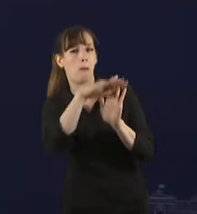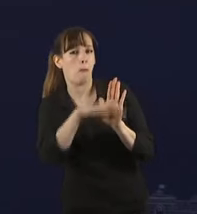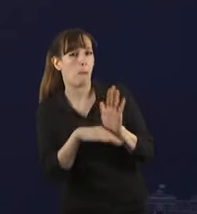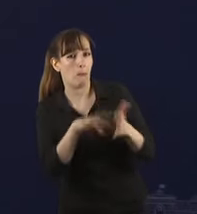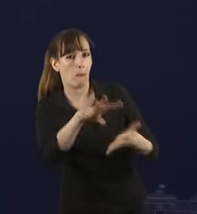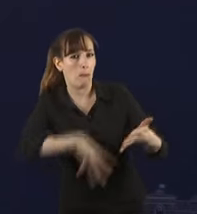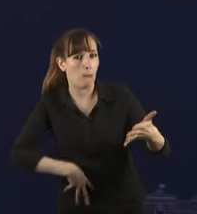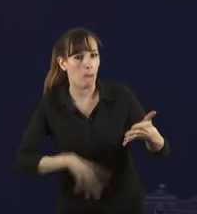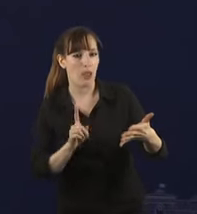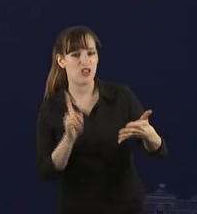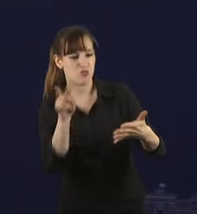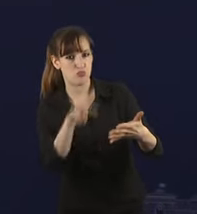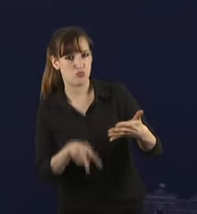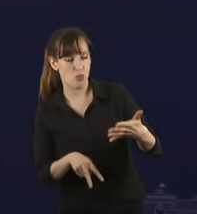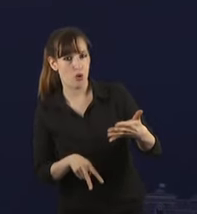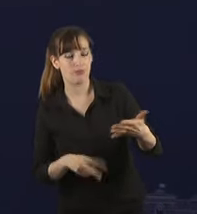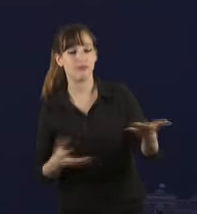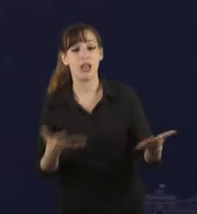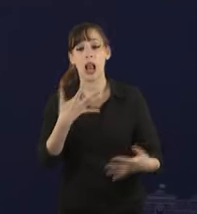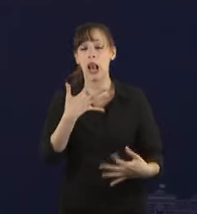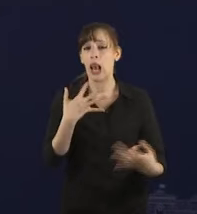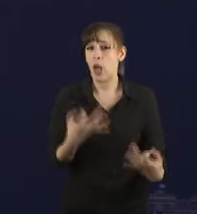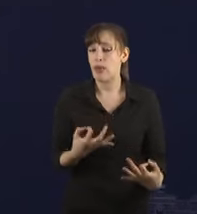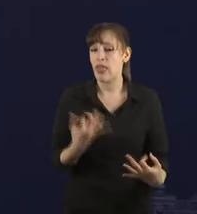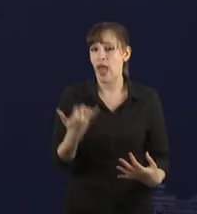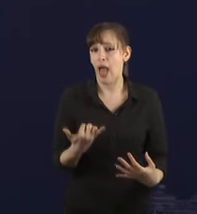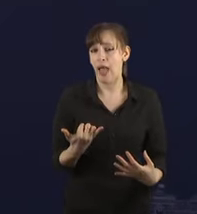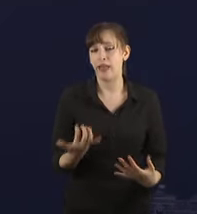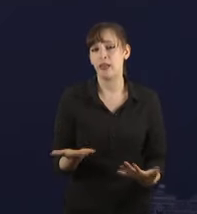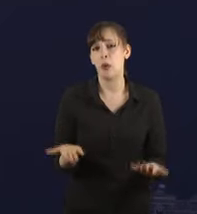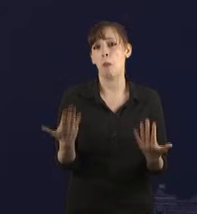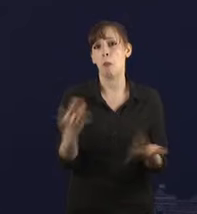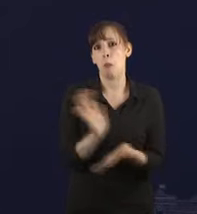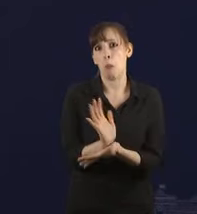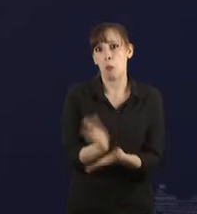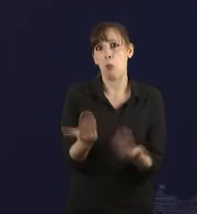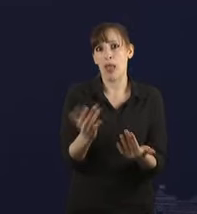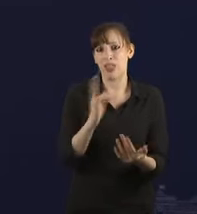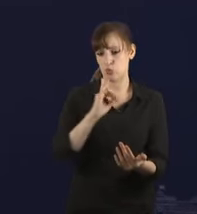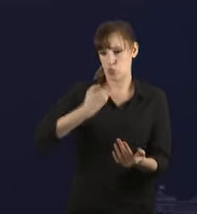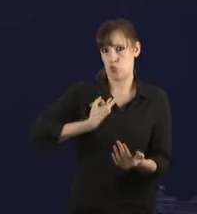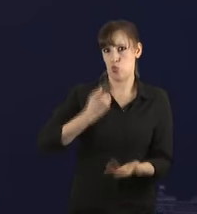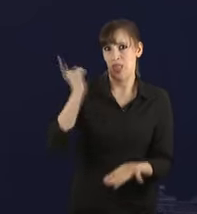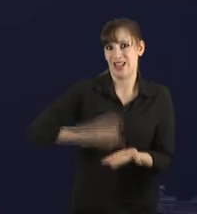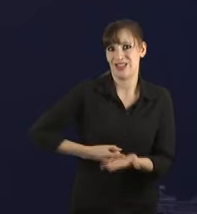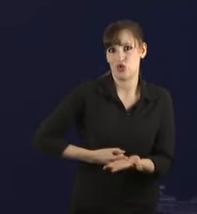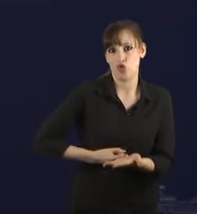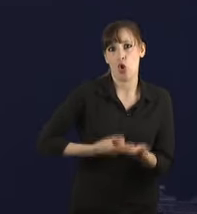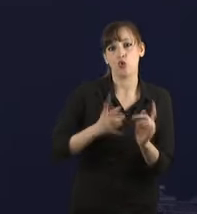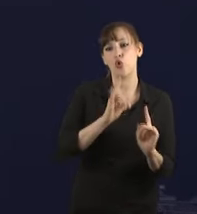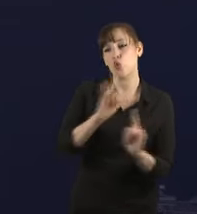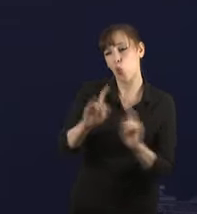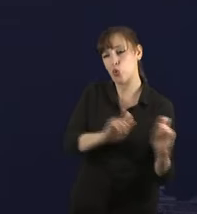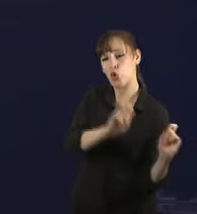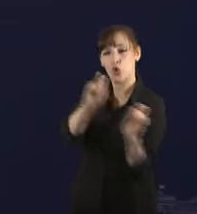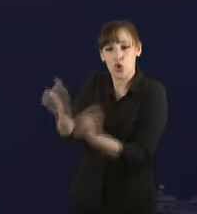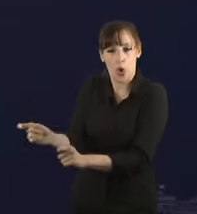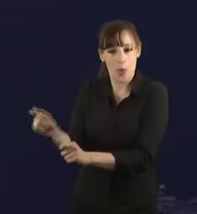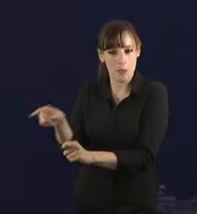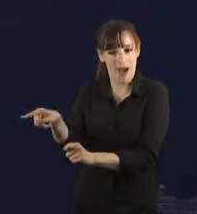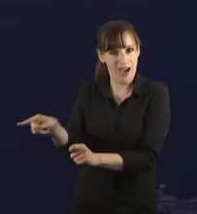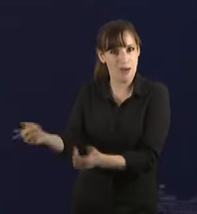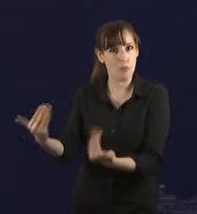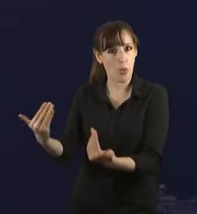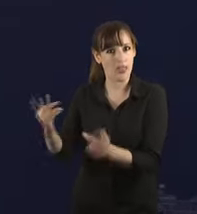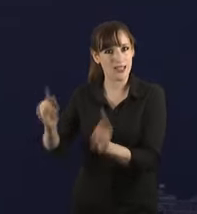e evidentemente hay facultades delegadas y facultades delegadas digo me parece que hay que ser justos también con